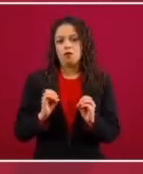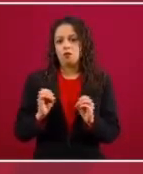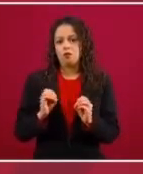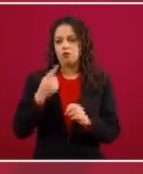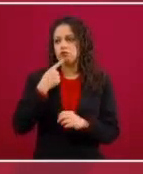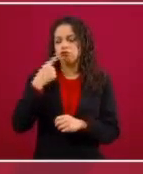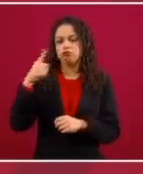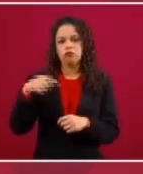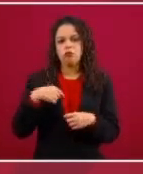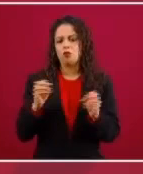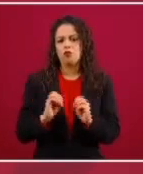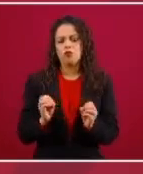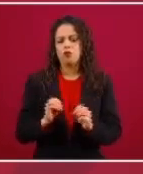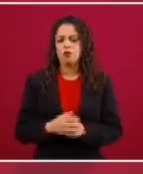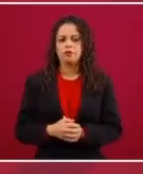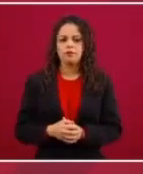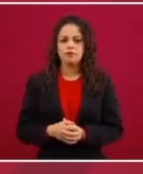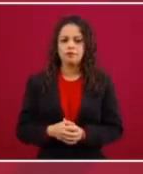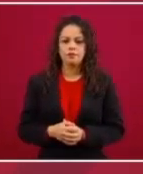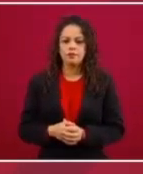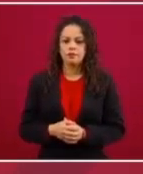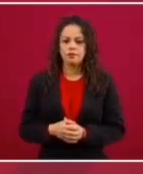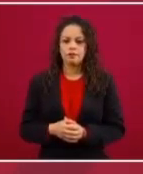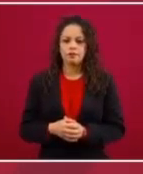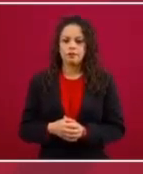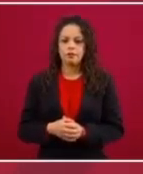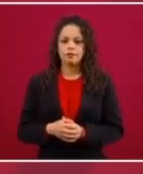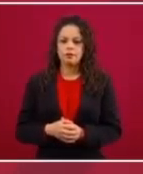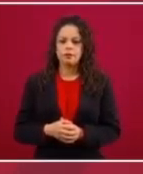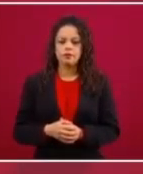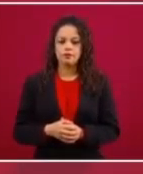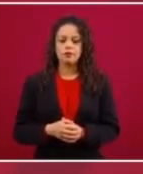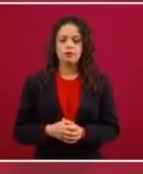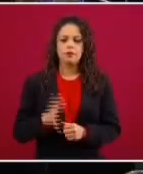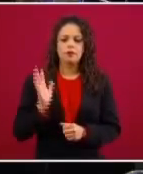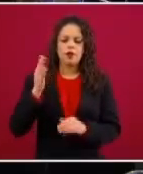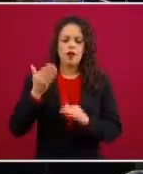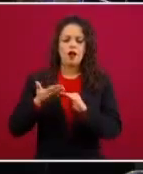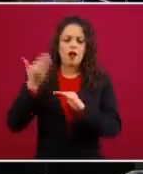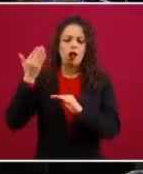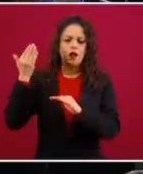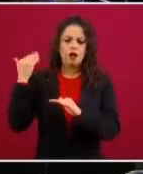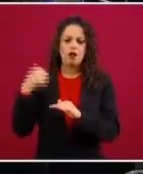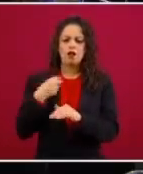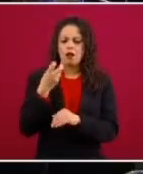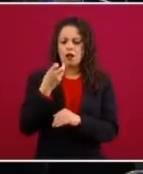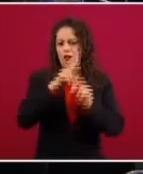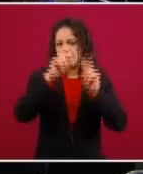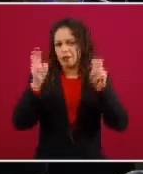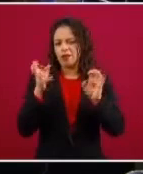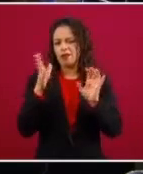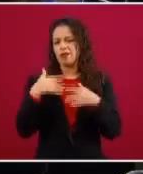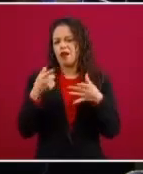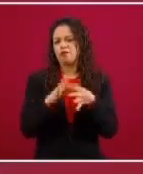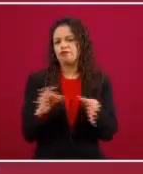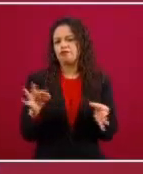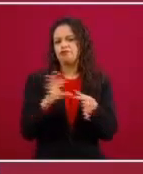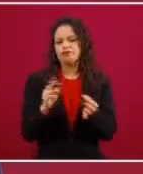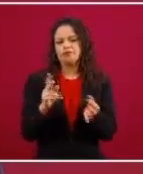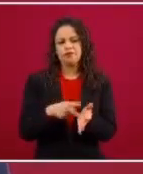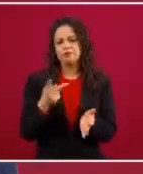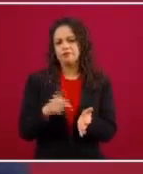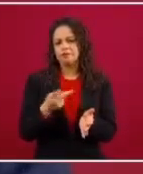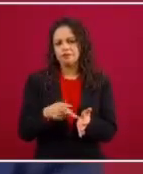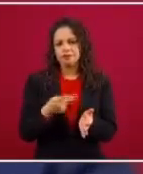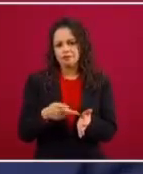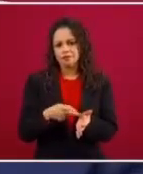denuncia. Ya he hablado en otras ocasiones sobre este tema, lo